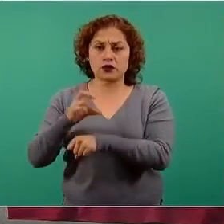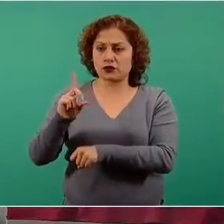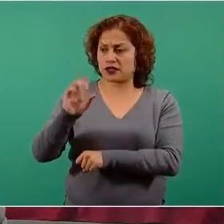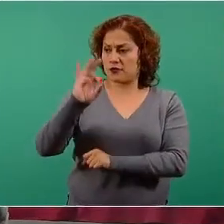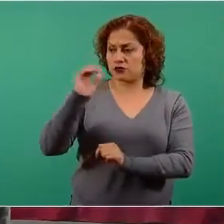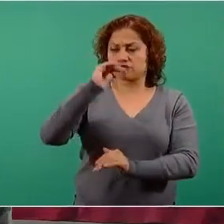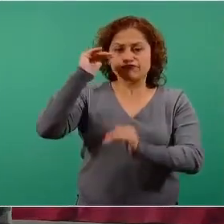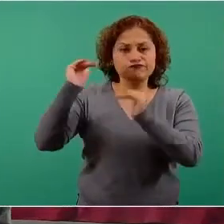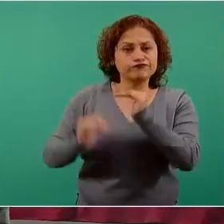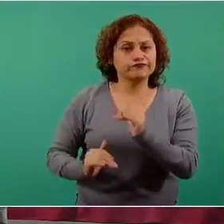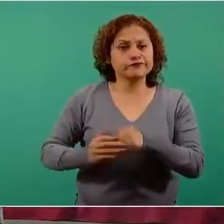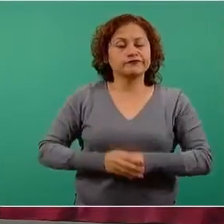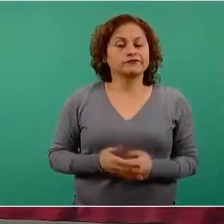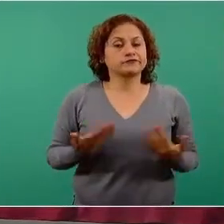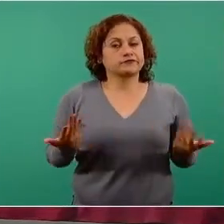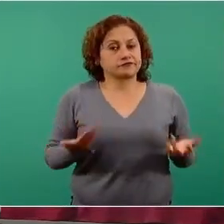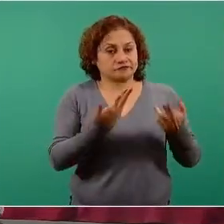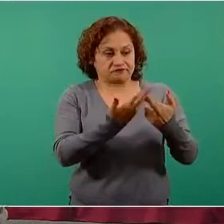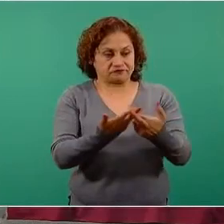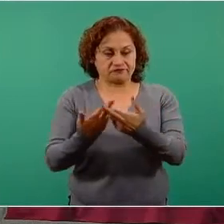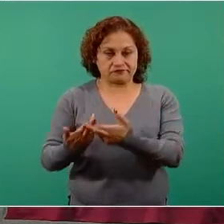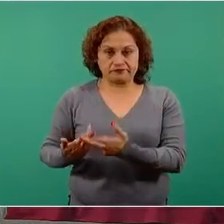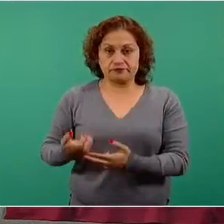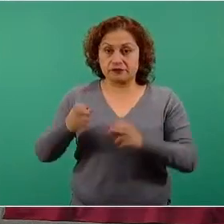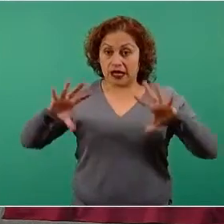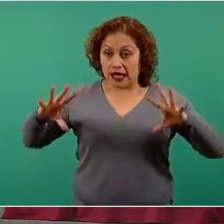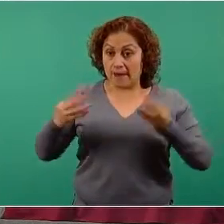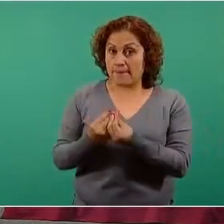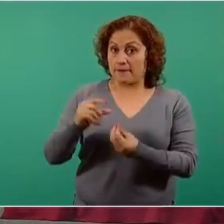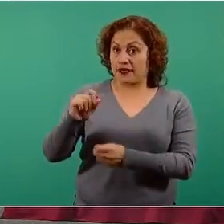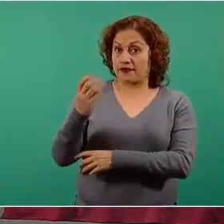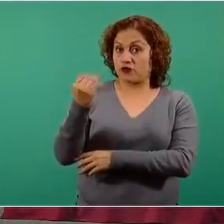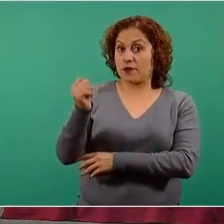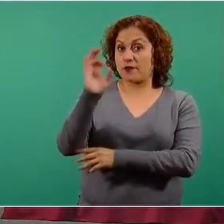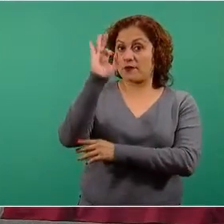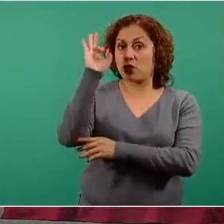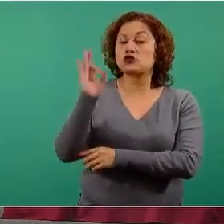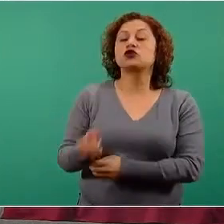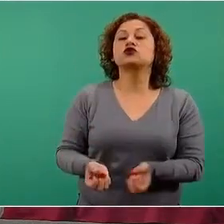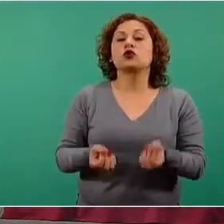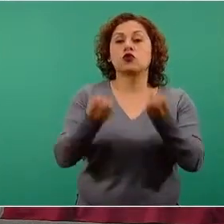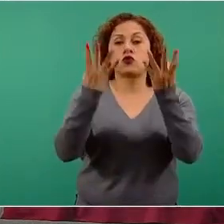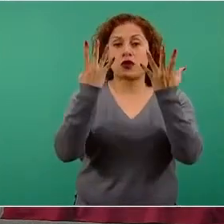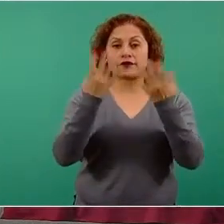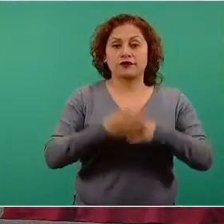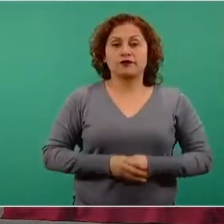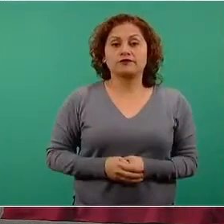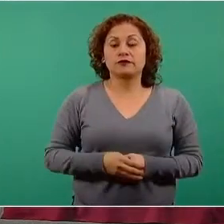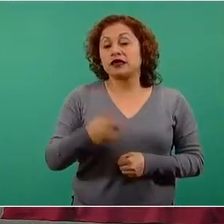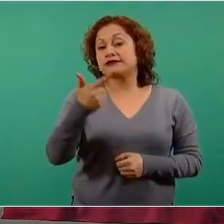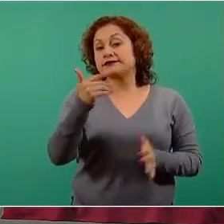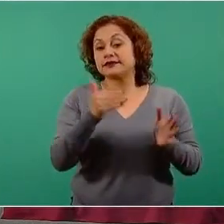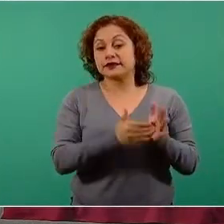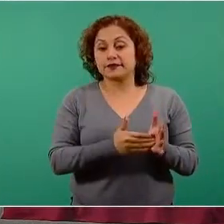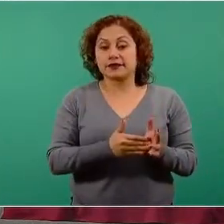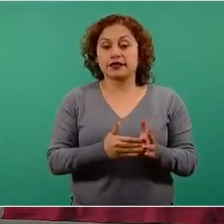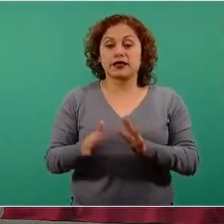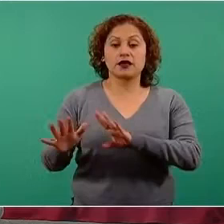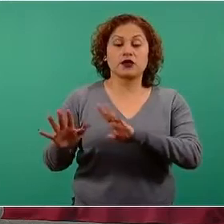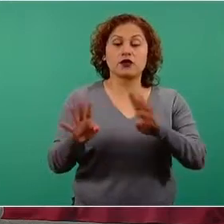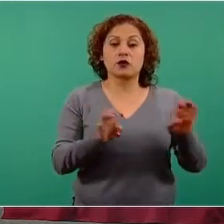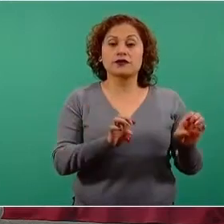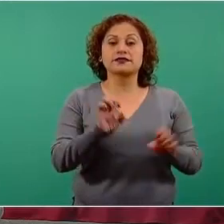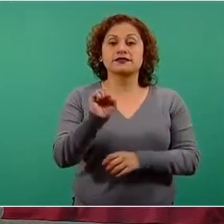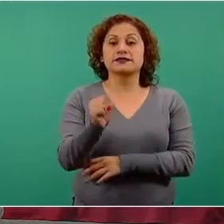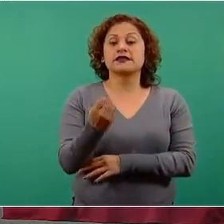de su ocupación. Ese 29% de ocupación representa un total de 7.964